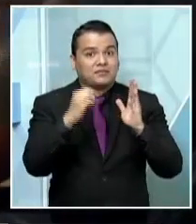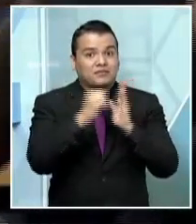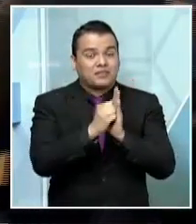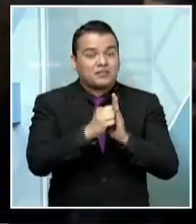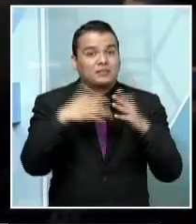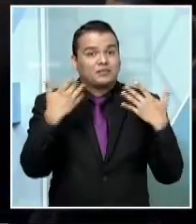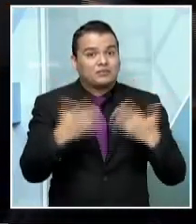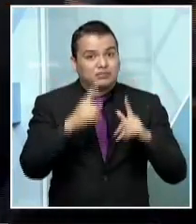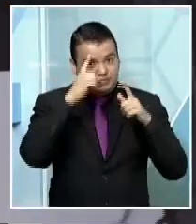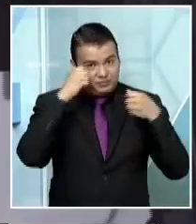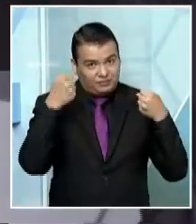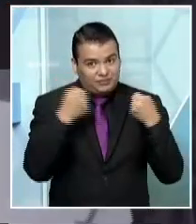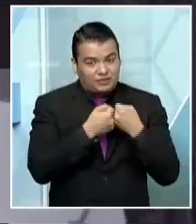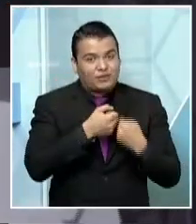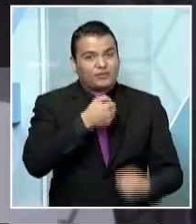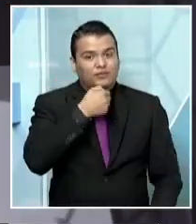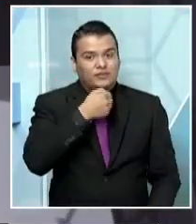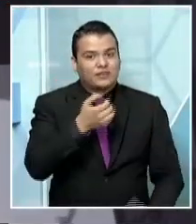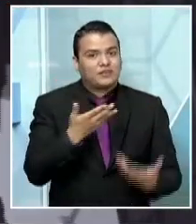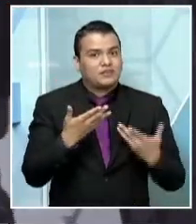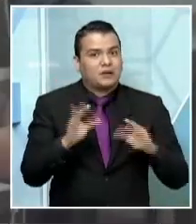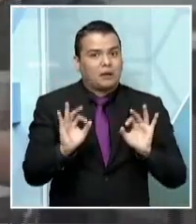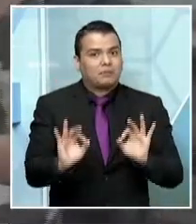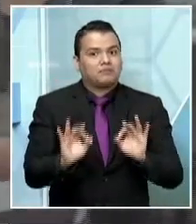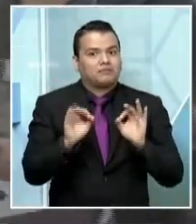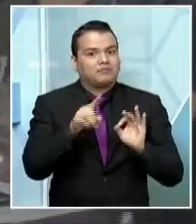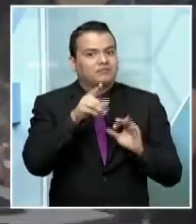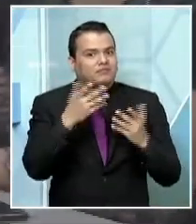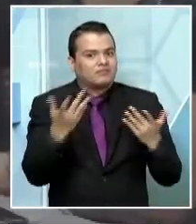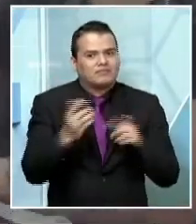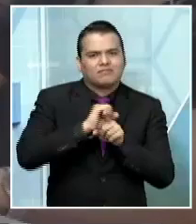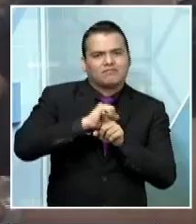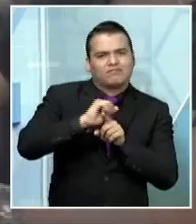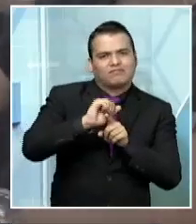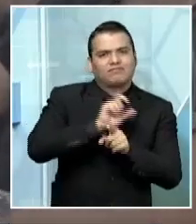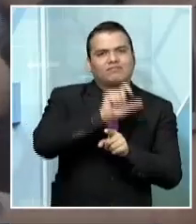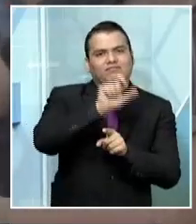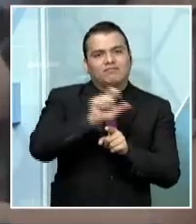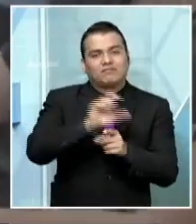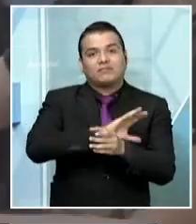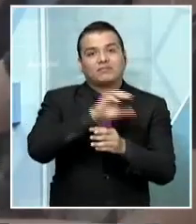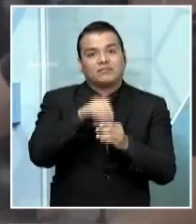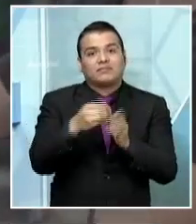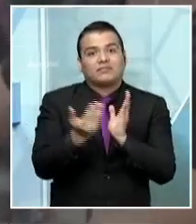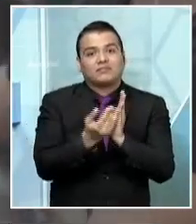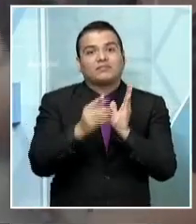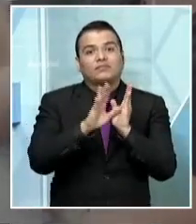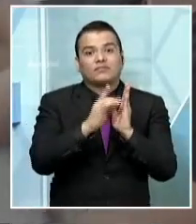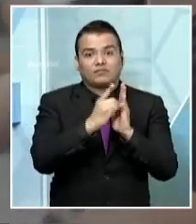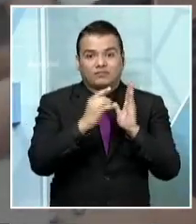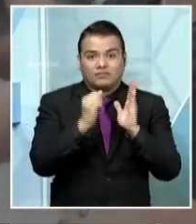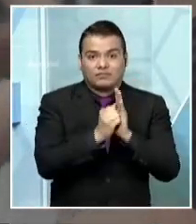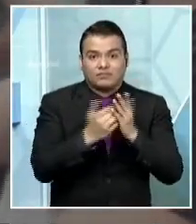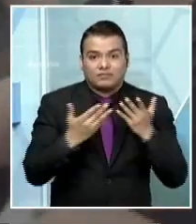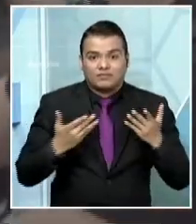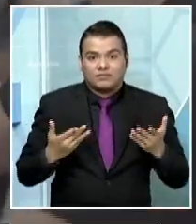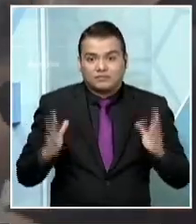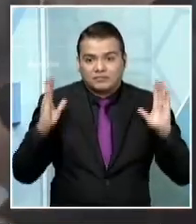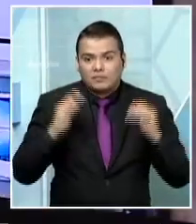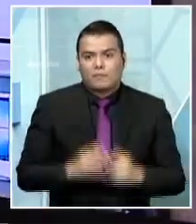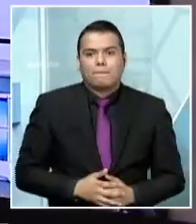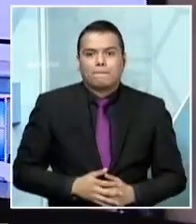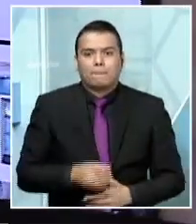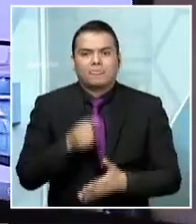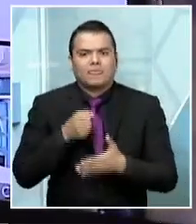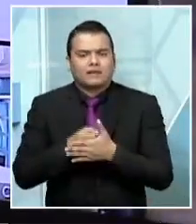con el noticiero 90 Minutos logran ser un gran laboratorio para sus estudiantes en un modelo único en el país. Compromiso de seguir